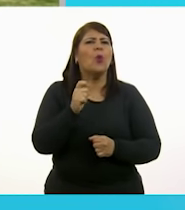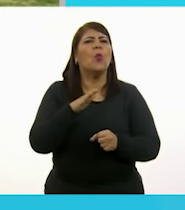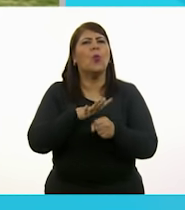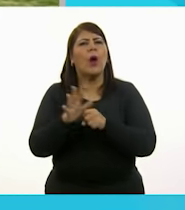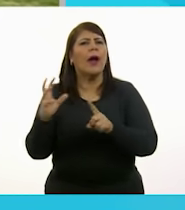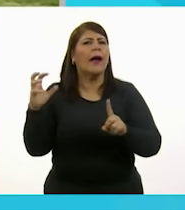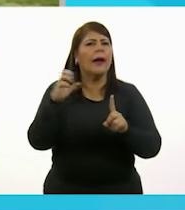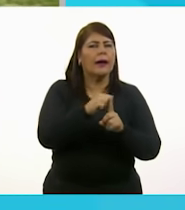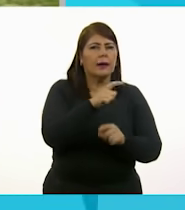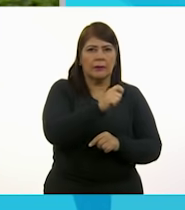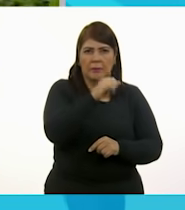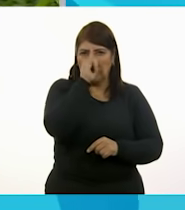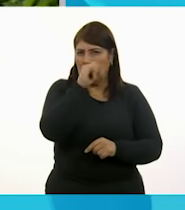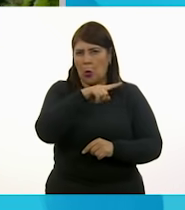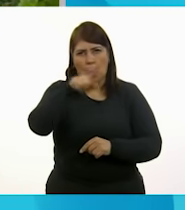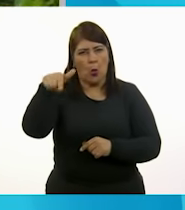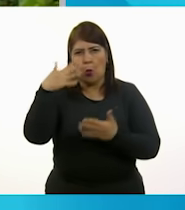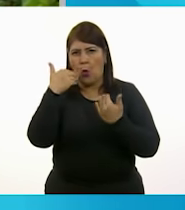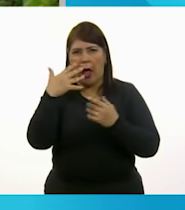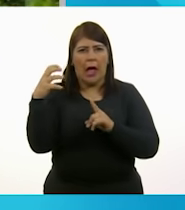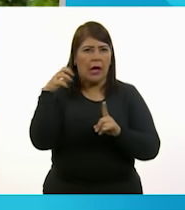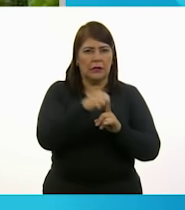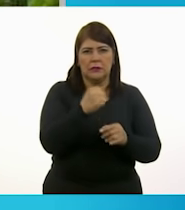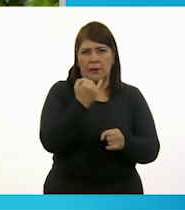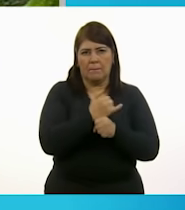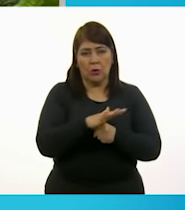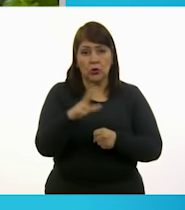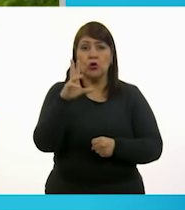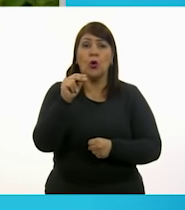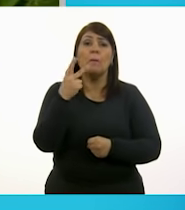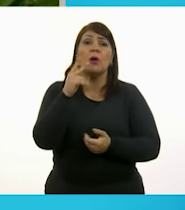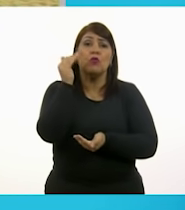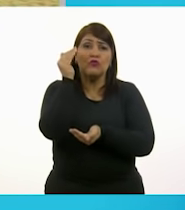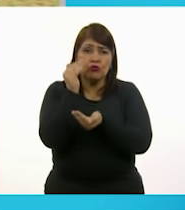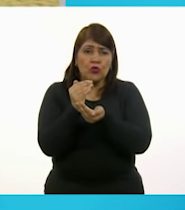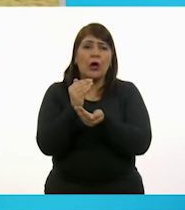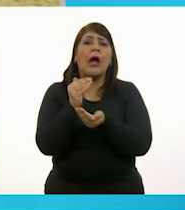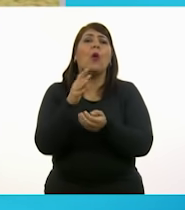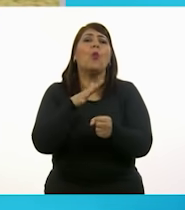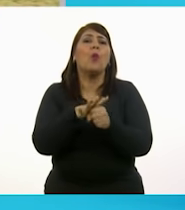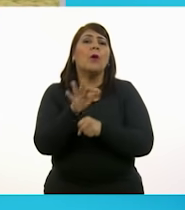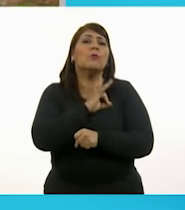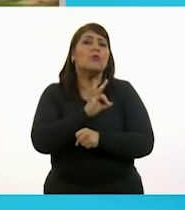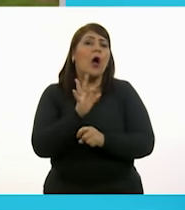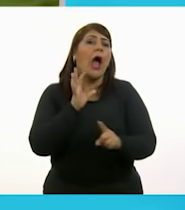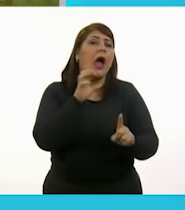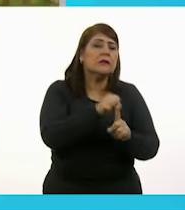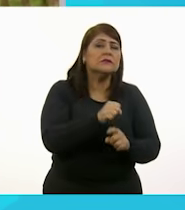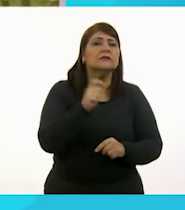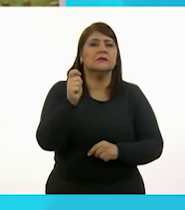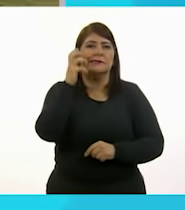los rinocerontes adultos no tienen ningún depredador De los bebés son los leones sus principales depredadores